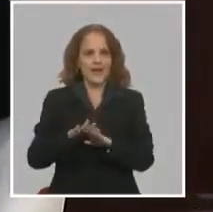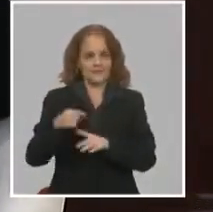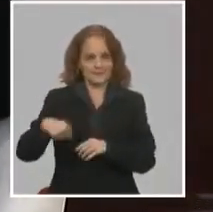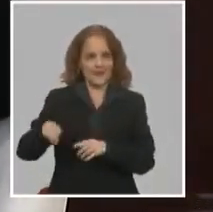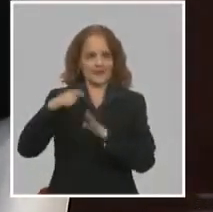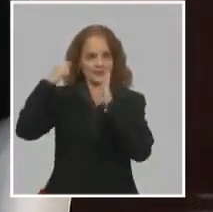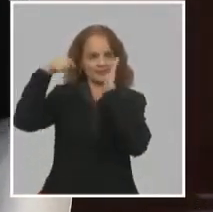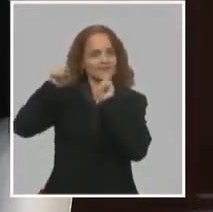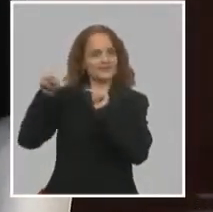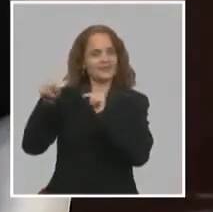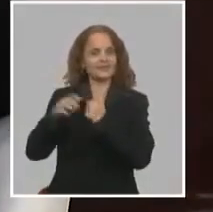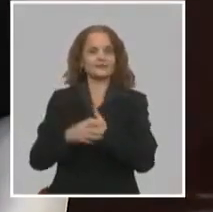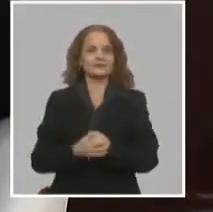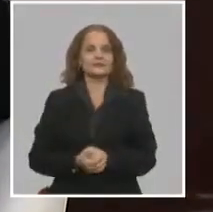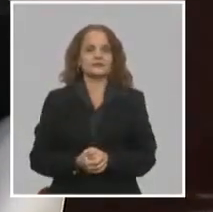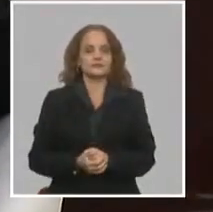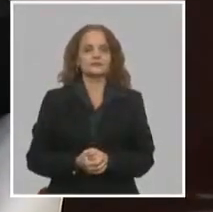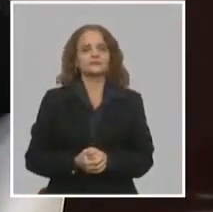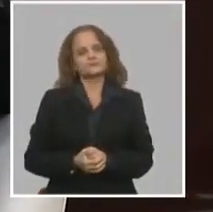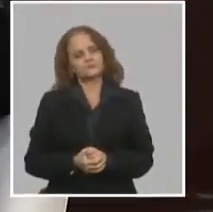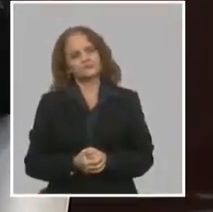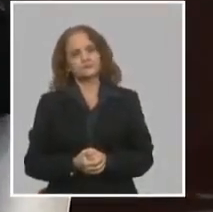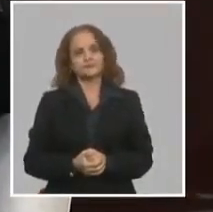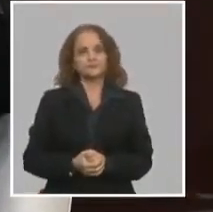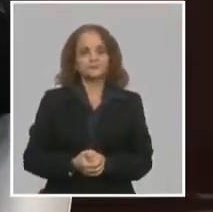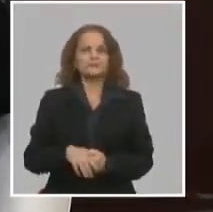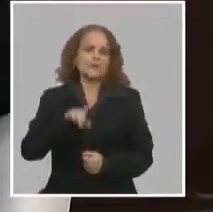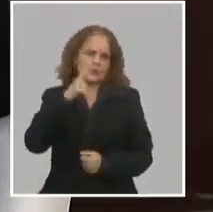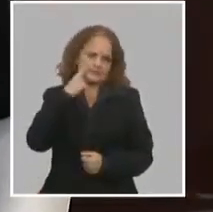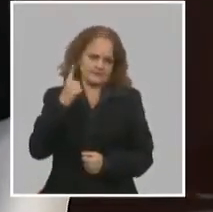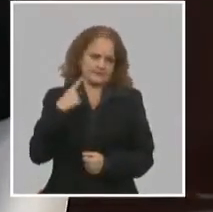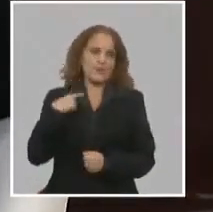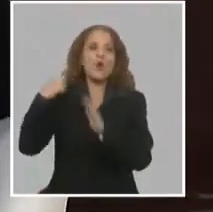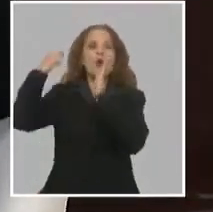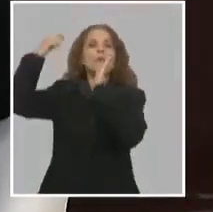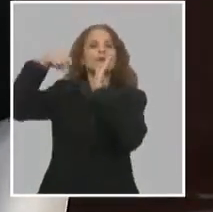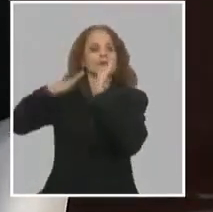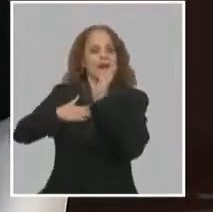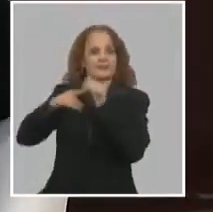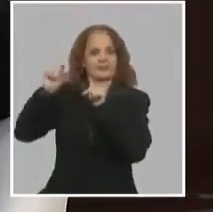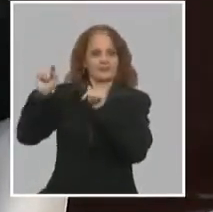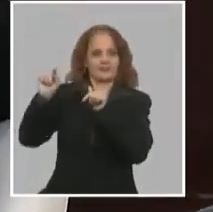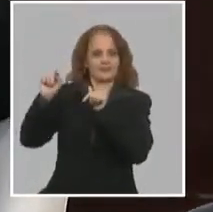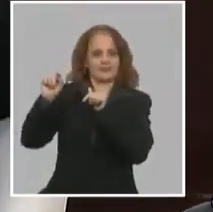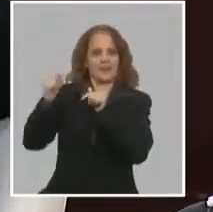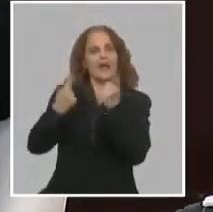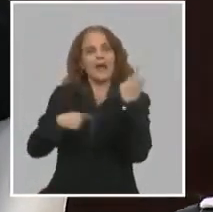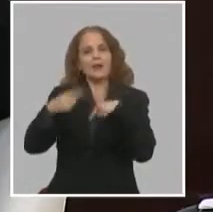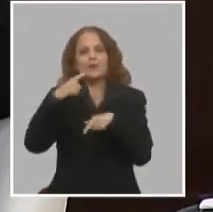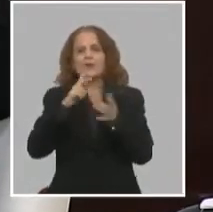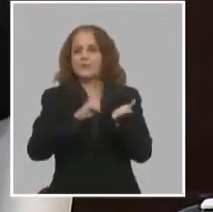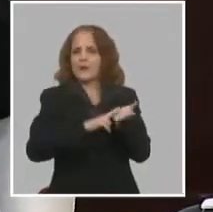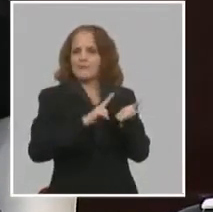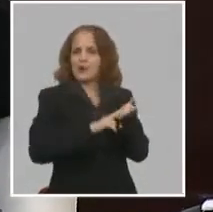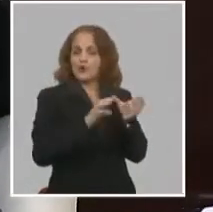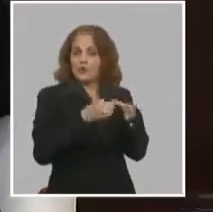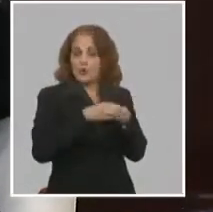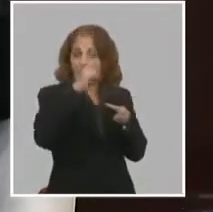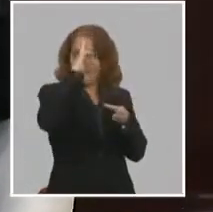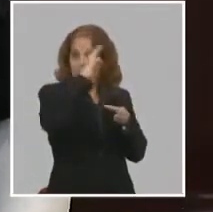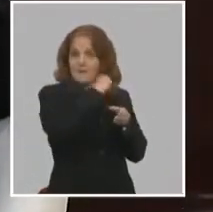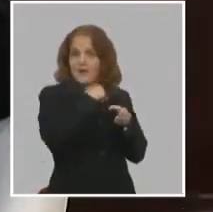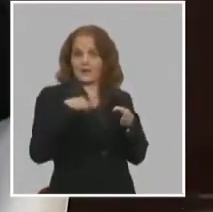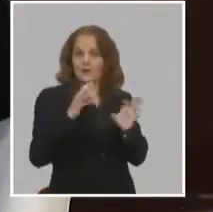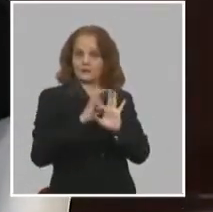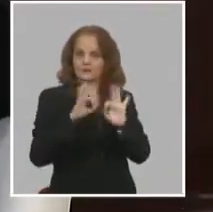no? Bueno, tenemos un material de la presencia de miembros del contingente Henry Reef